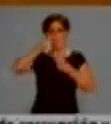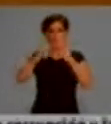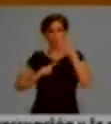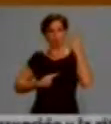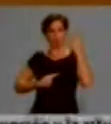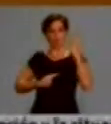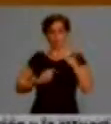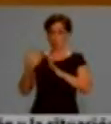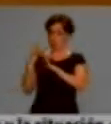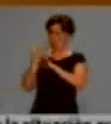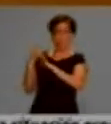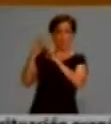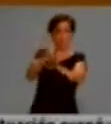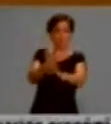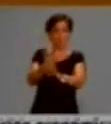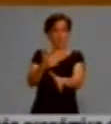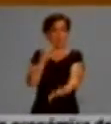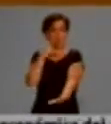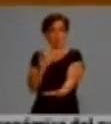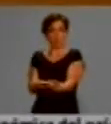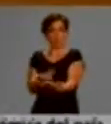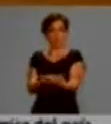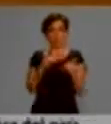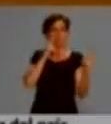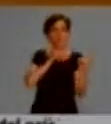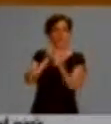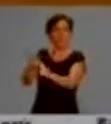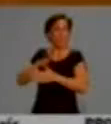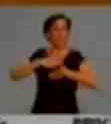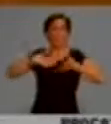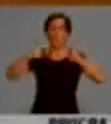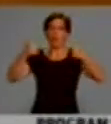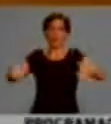10 años están a la vista de todo el mundo.